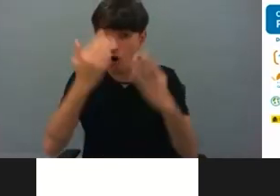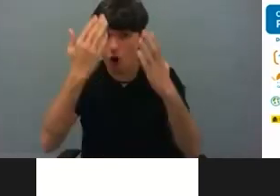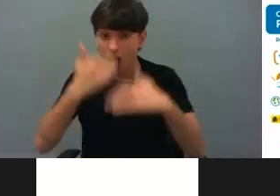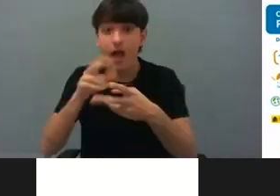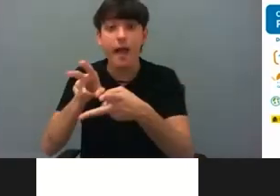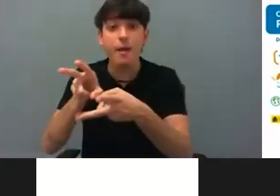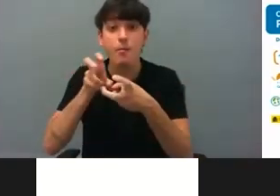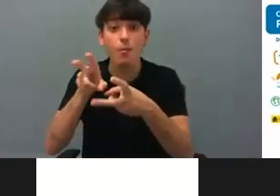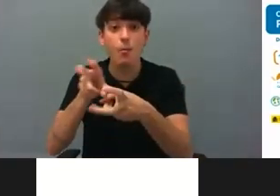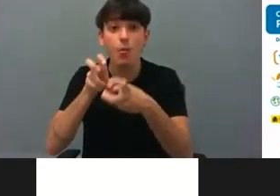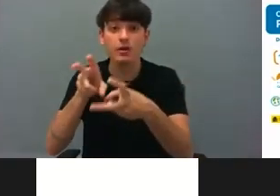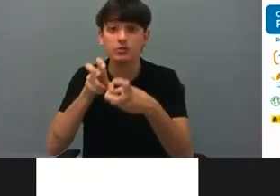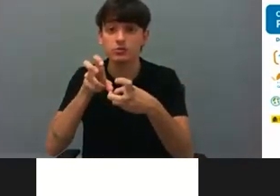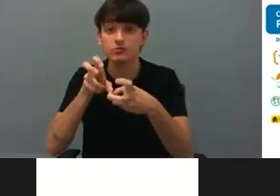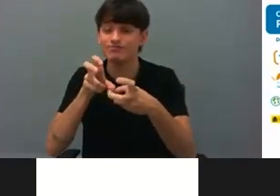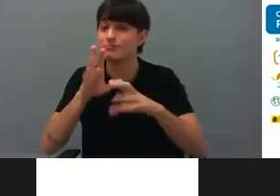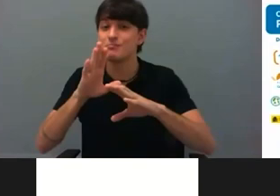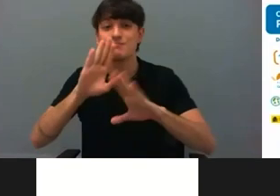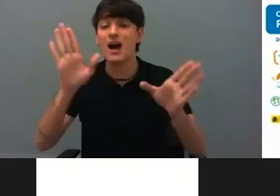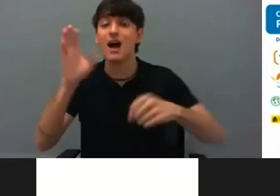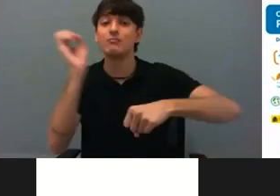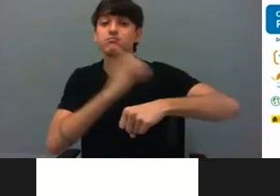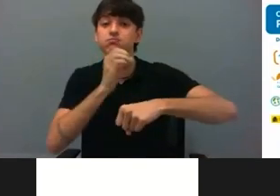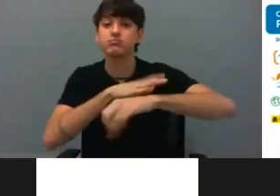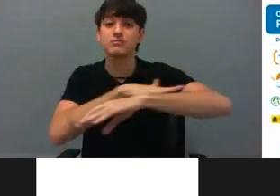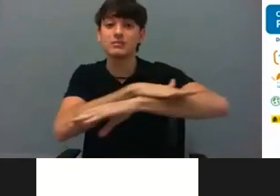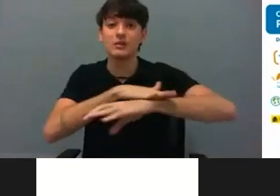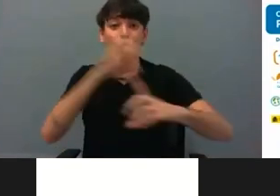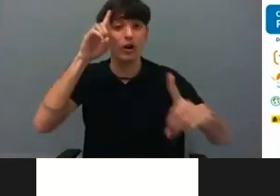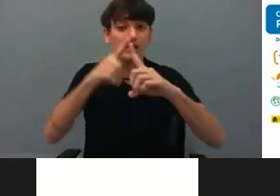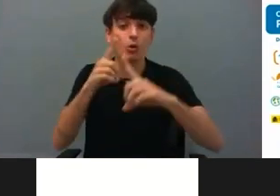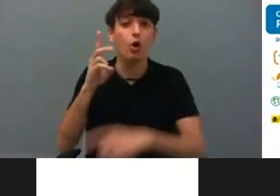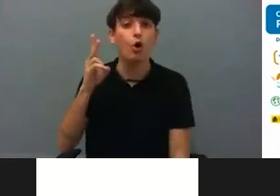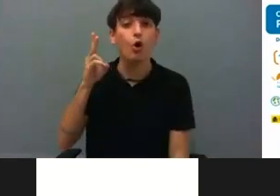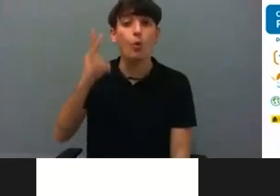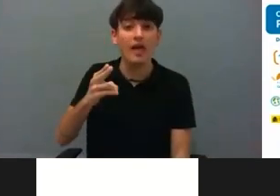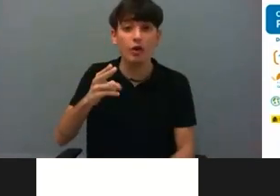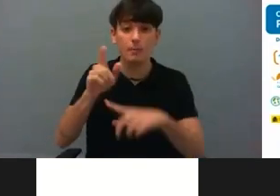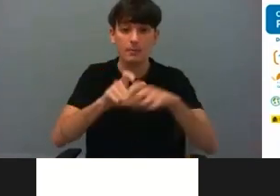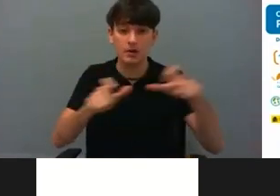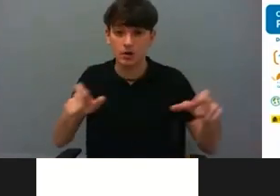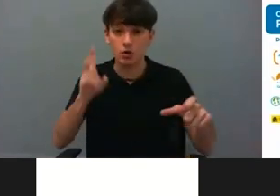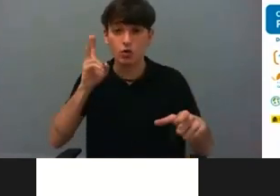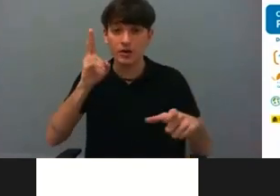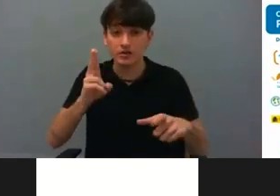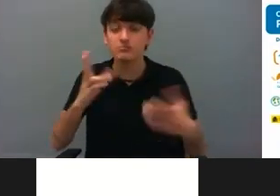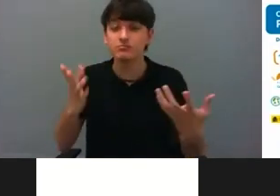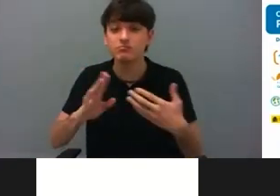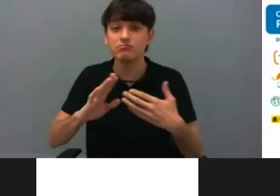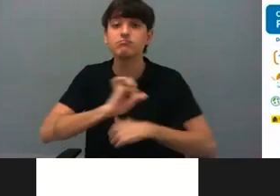serían para aliviar las arcas del Estado de cara a la jubilación de las personas. Pero hasta que te jubiles, ¿qué?